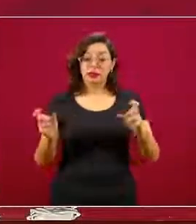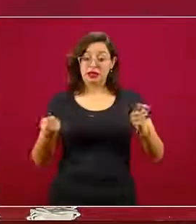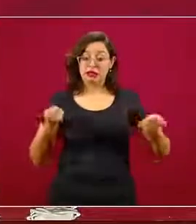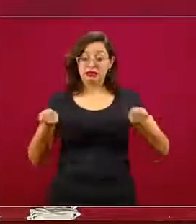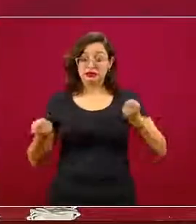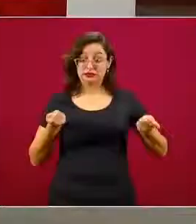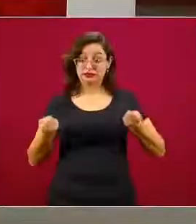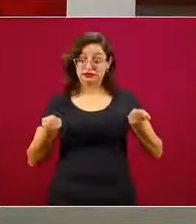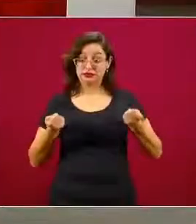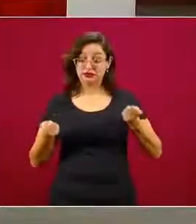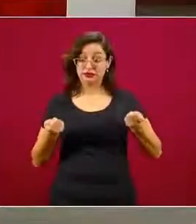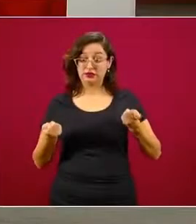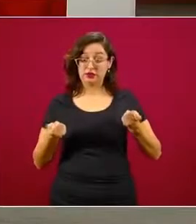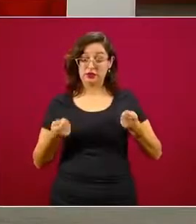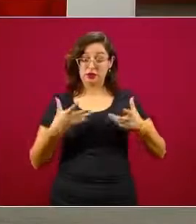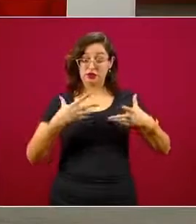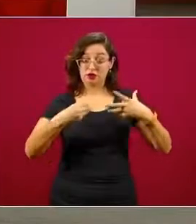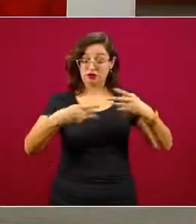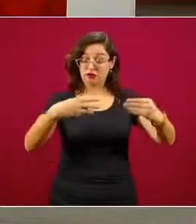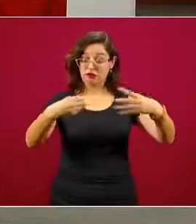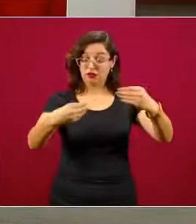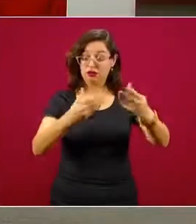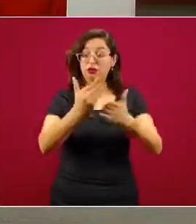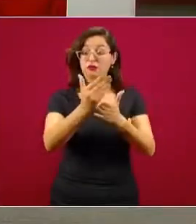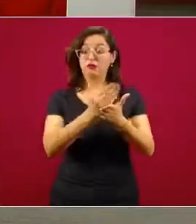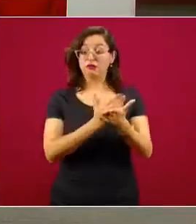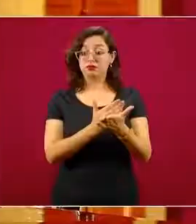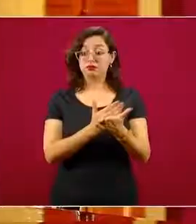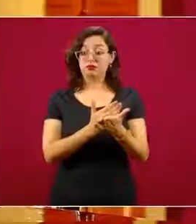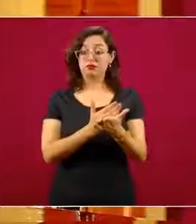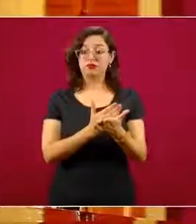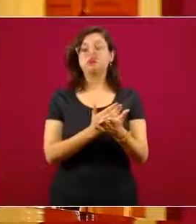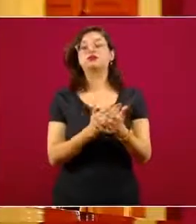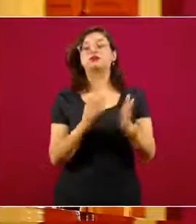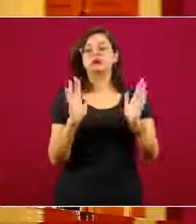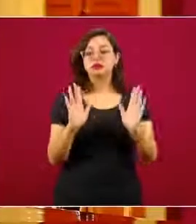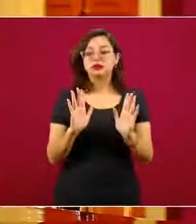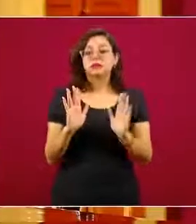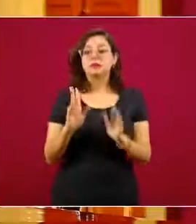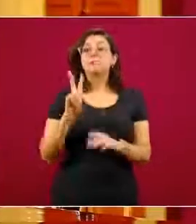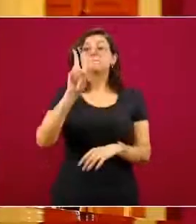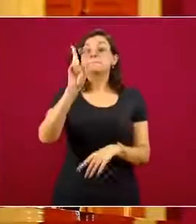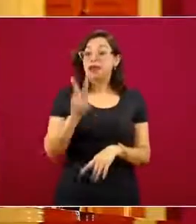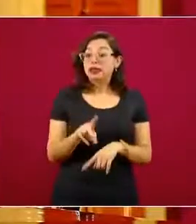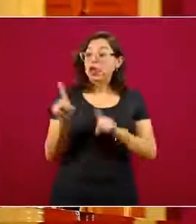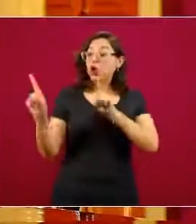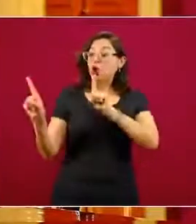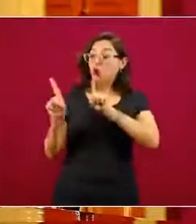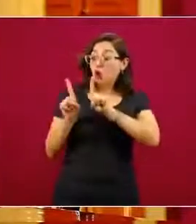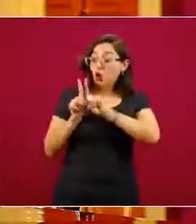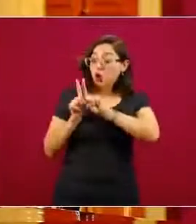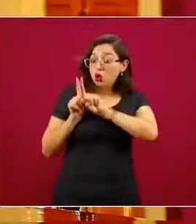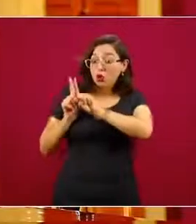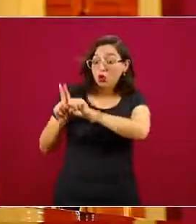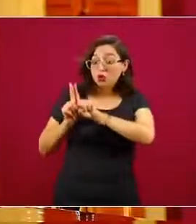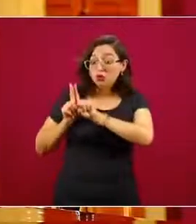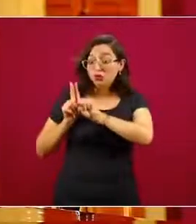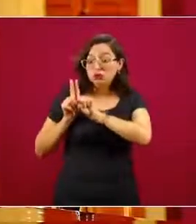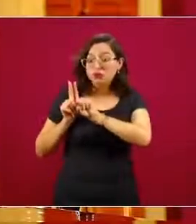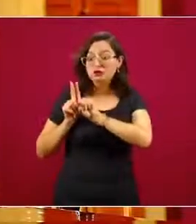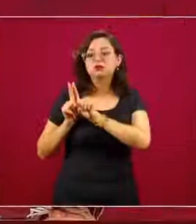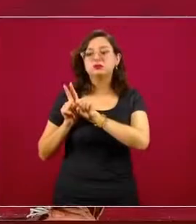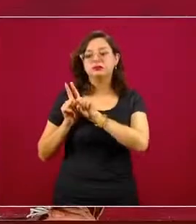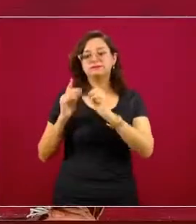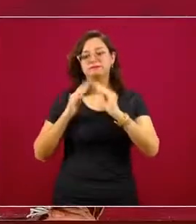propagación, inmediatamente puede necesitar, si fue un contacto relevante, estar en